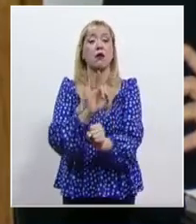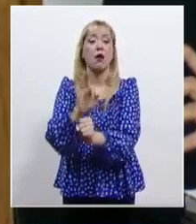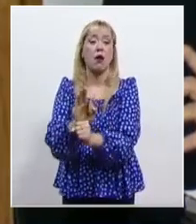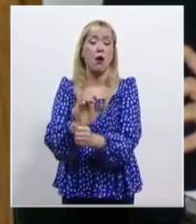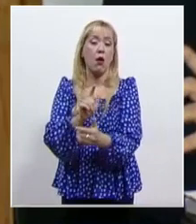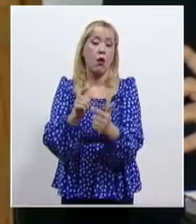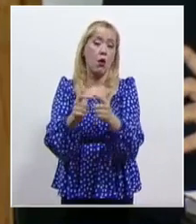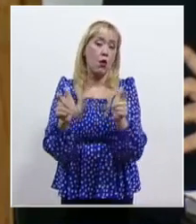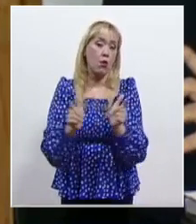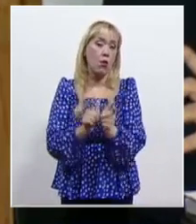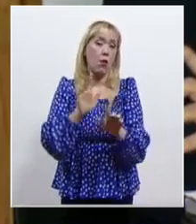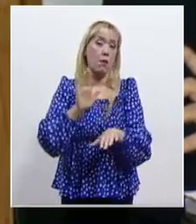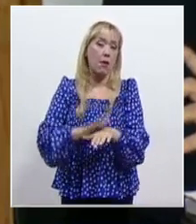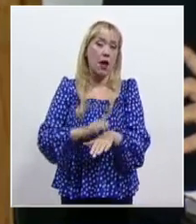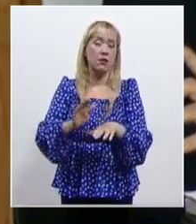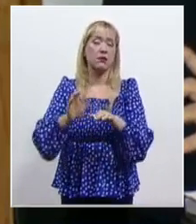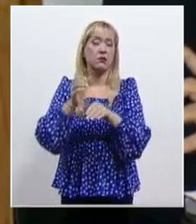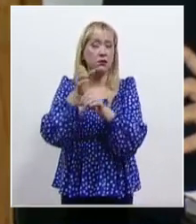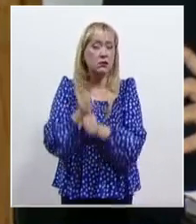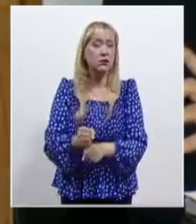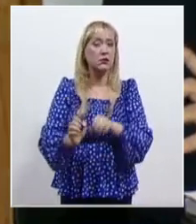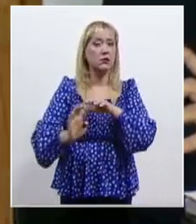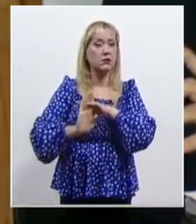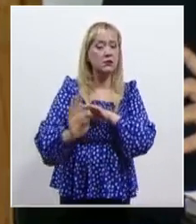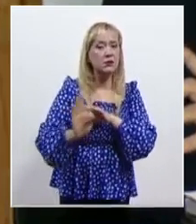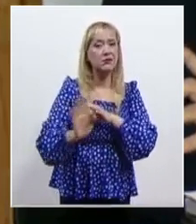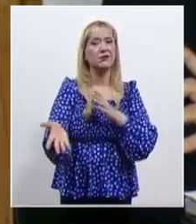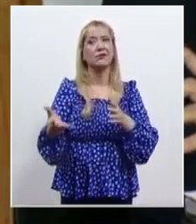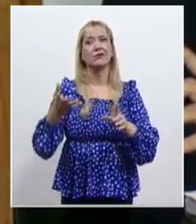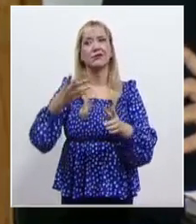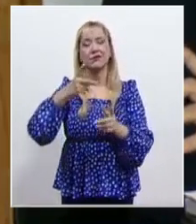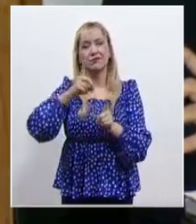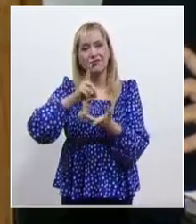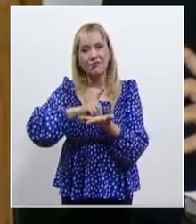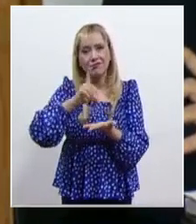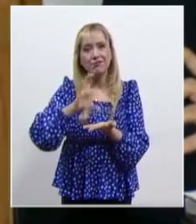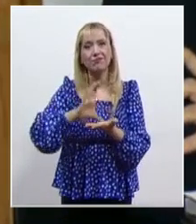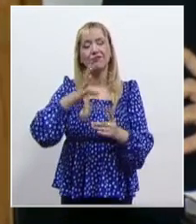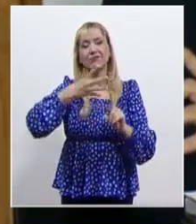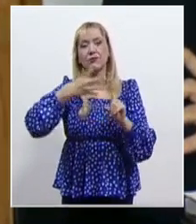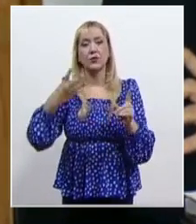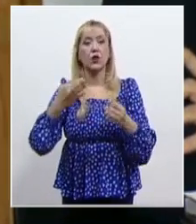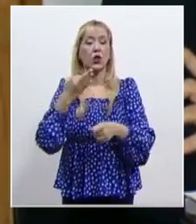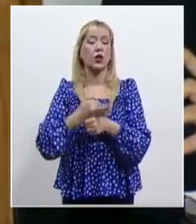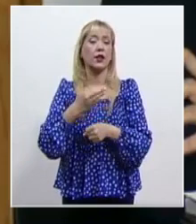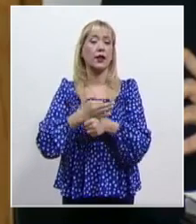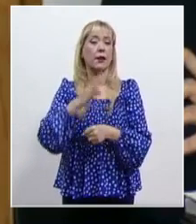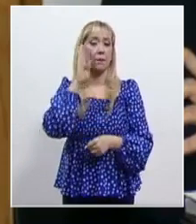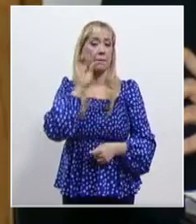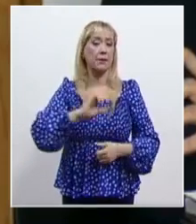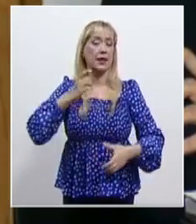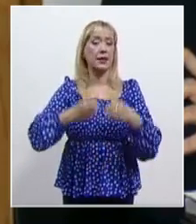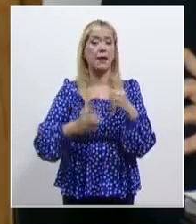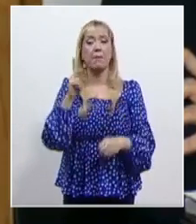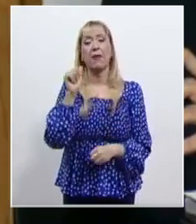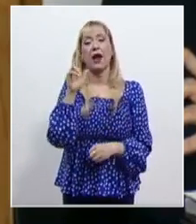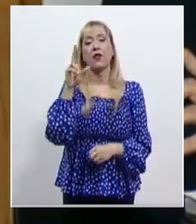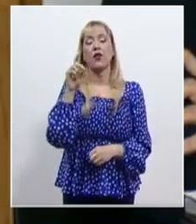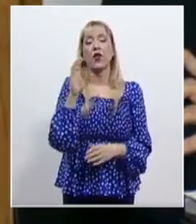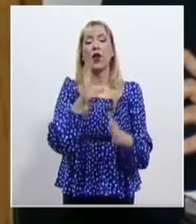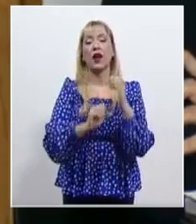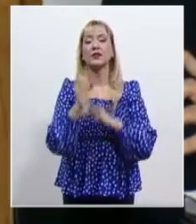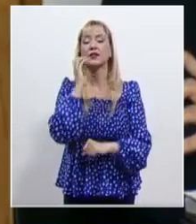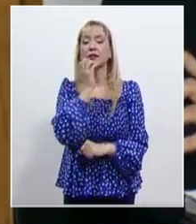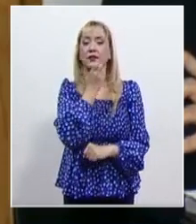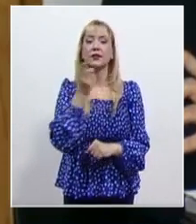de vulnerabilidad. En este momento está participando el ministro Jorge Mario Pardo Rebolledo y